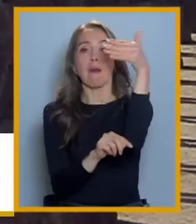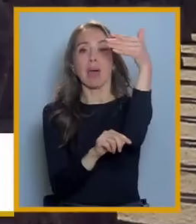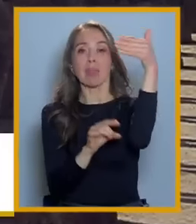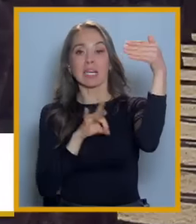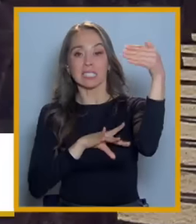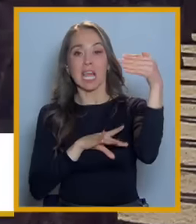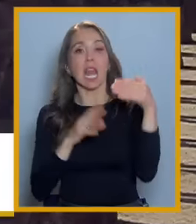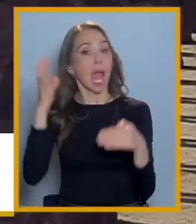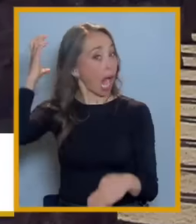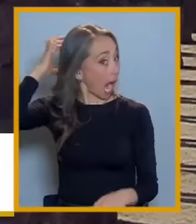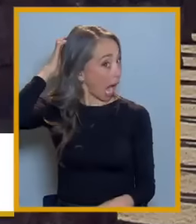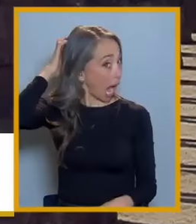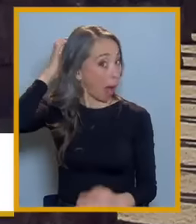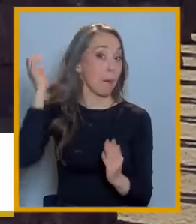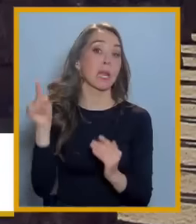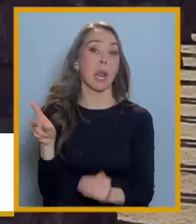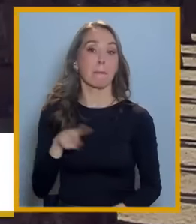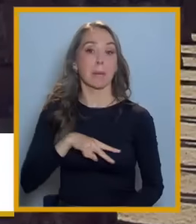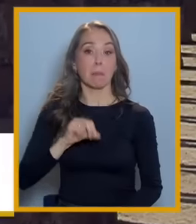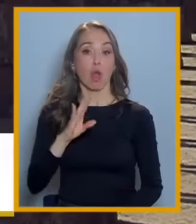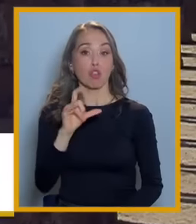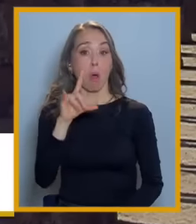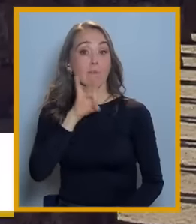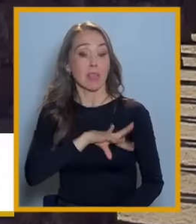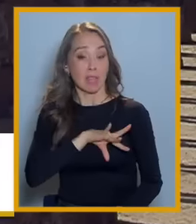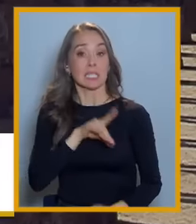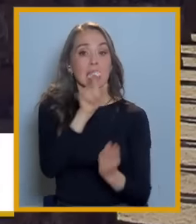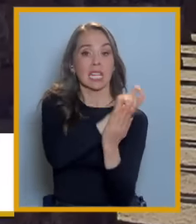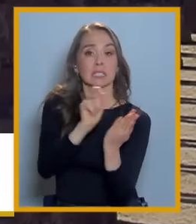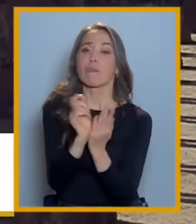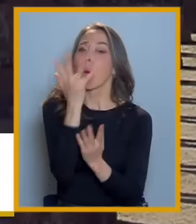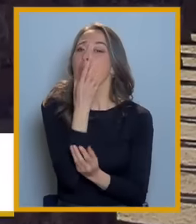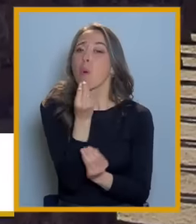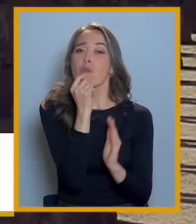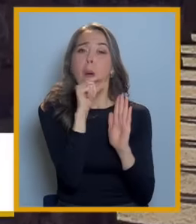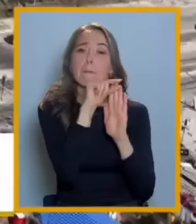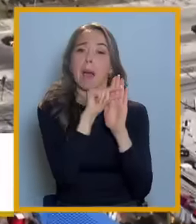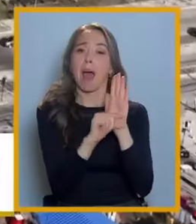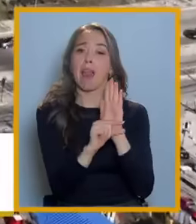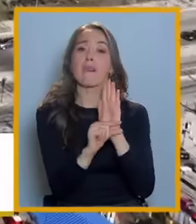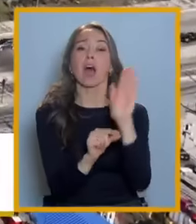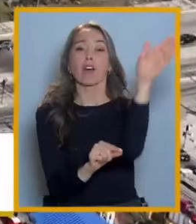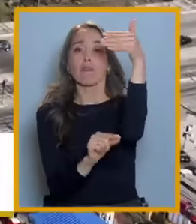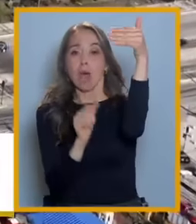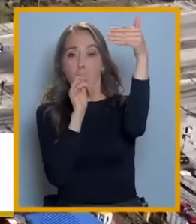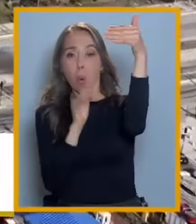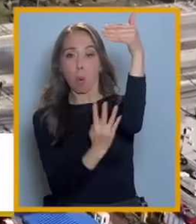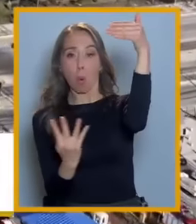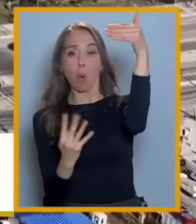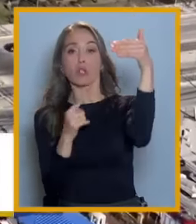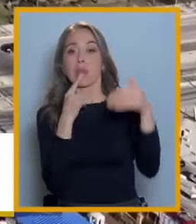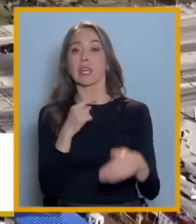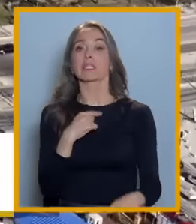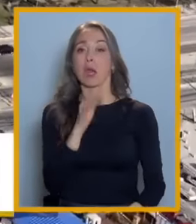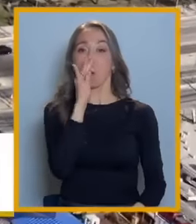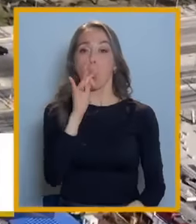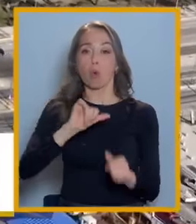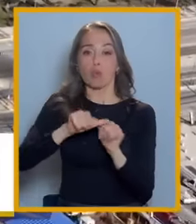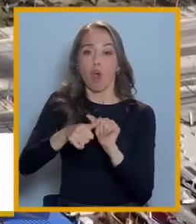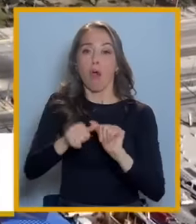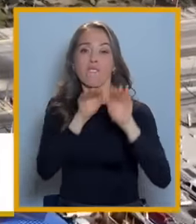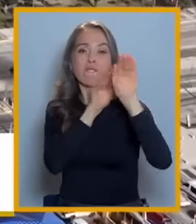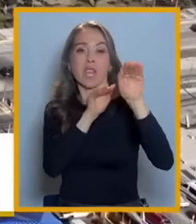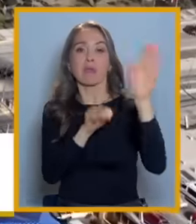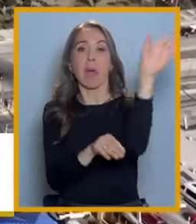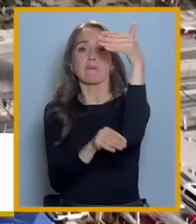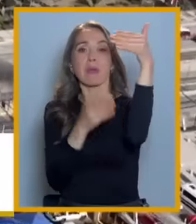que Gabriela Mistral, nuestro premio Nobel, también tiene unos escritos muy lindos en torno al juramento a la bandera, donde ella decía: juro fidelidad a esta